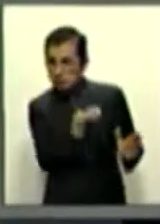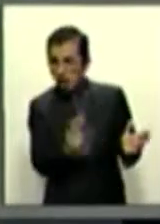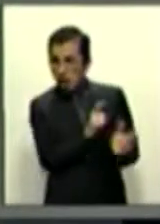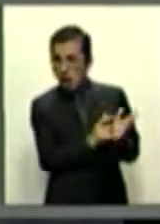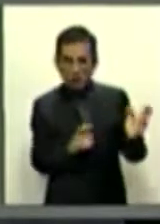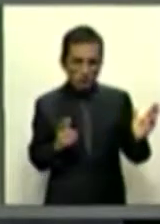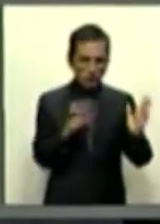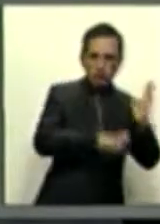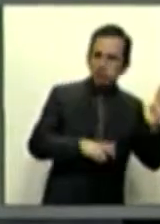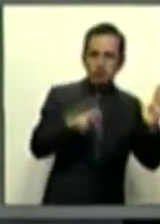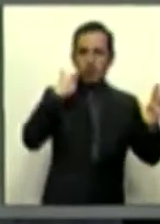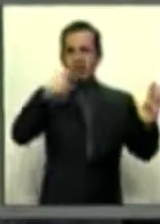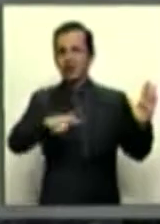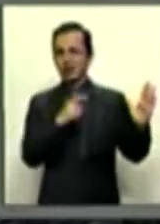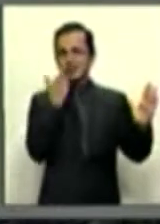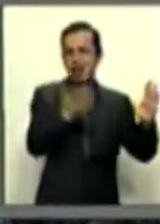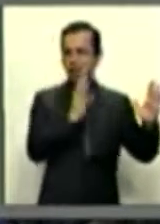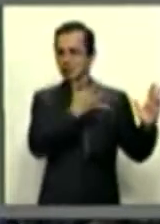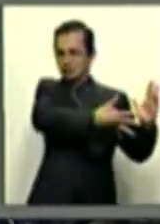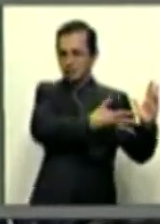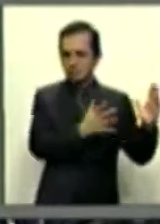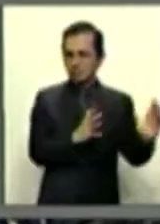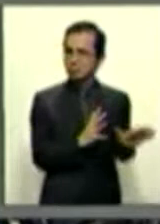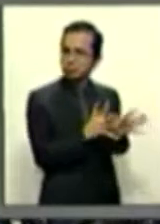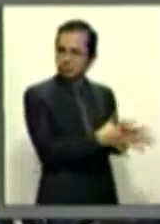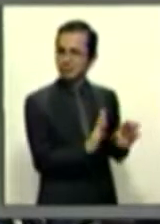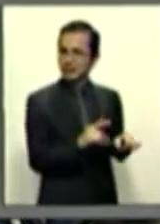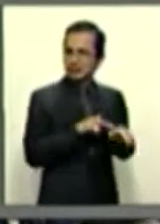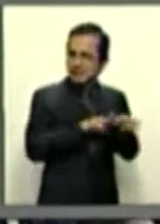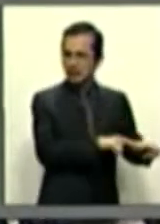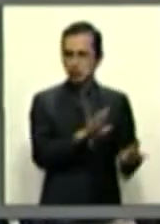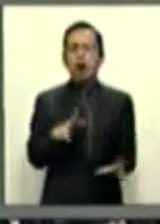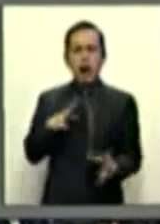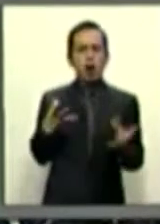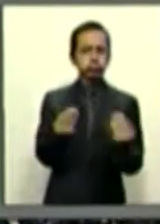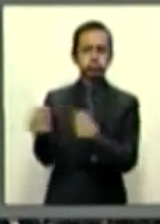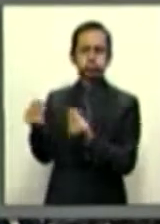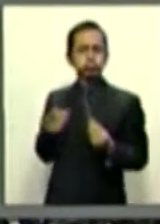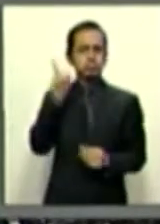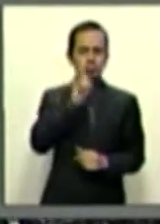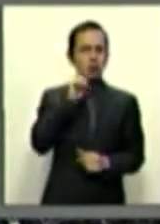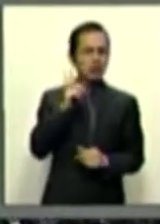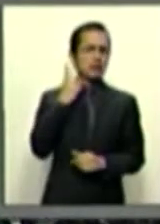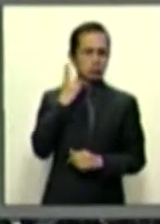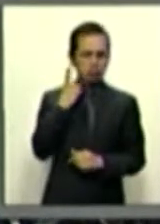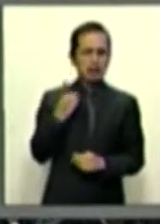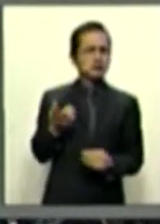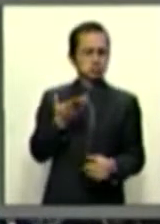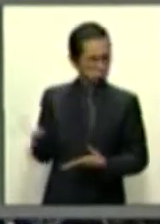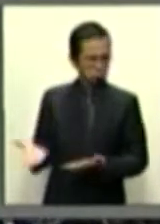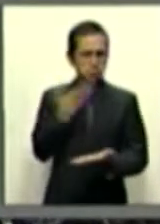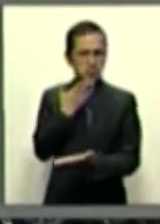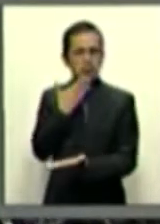que siga estando así. Que sigan habiendo muchas diputadas, pero que no accedan a las mejores